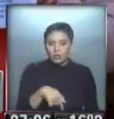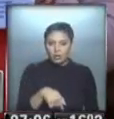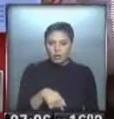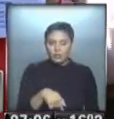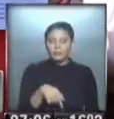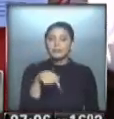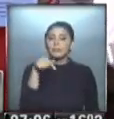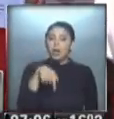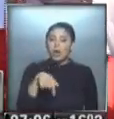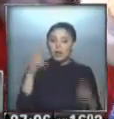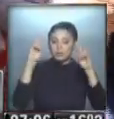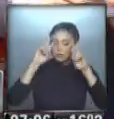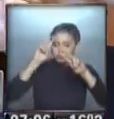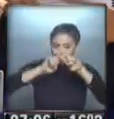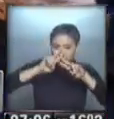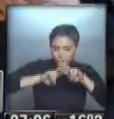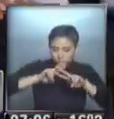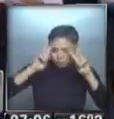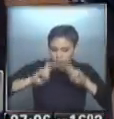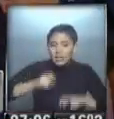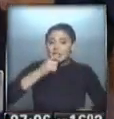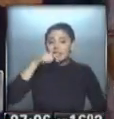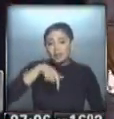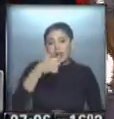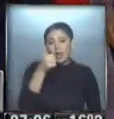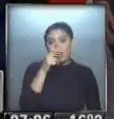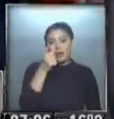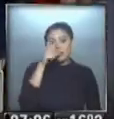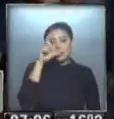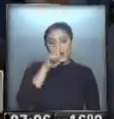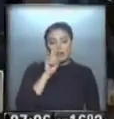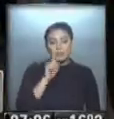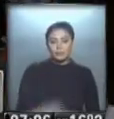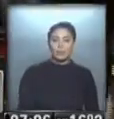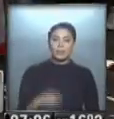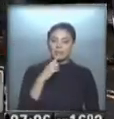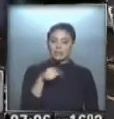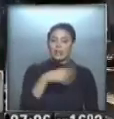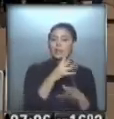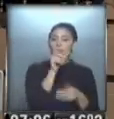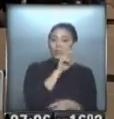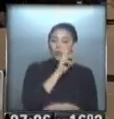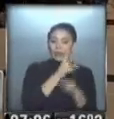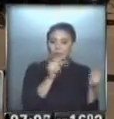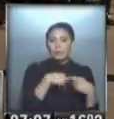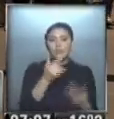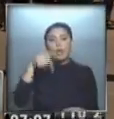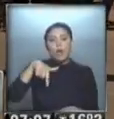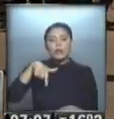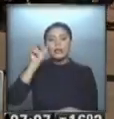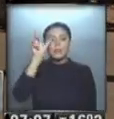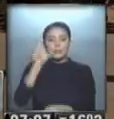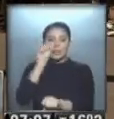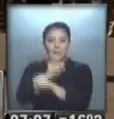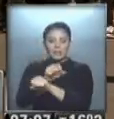en investigación si se trata de Araceli Ramos. Por la desaparición de esta chica se encuentra detenido el exprefecto